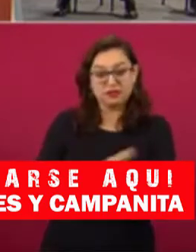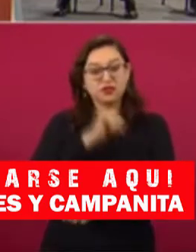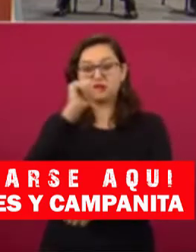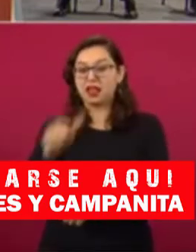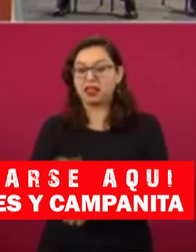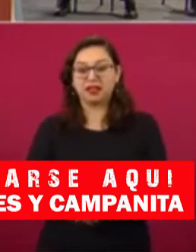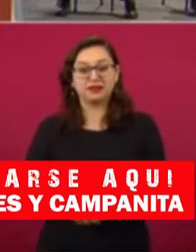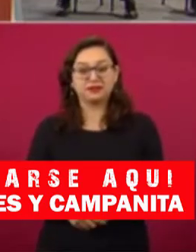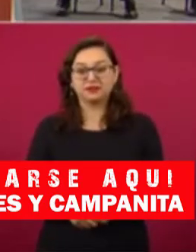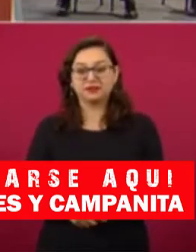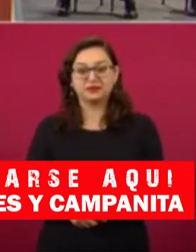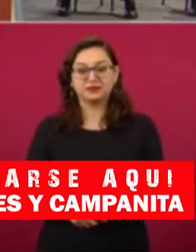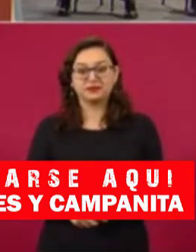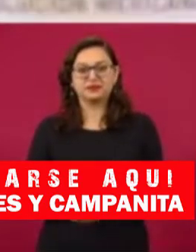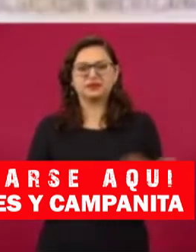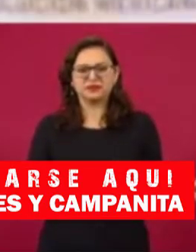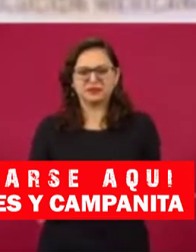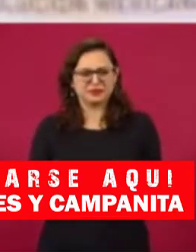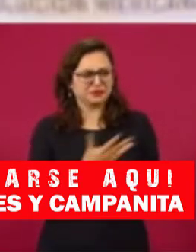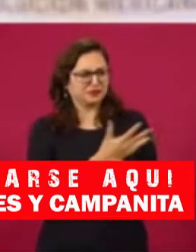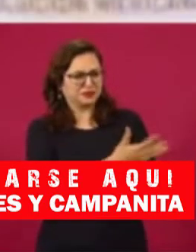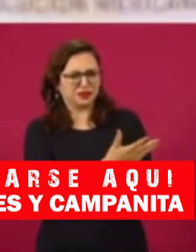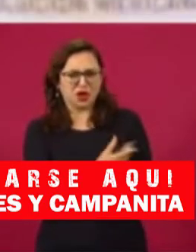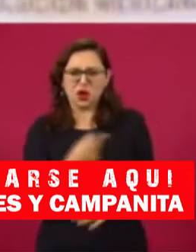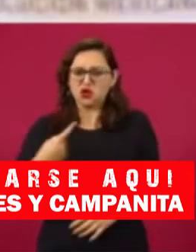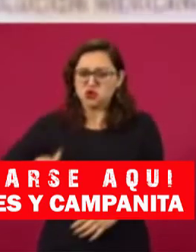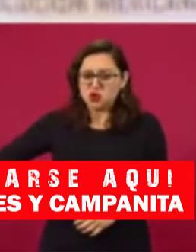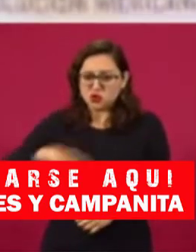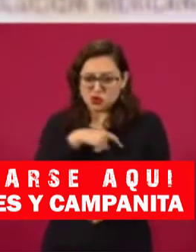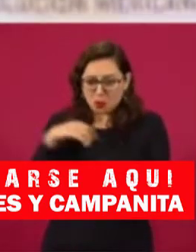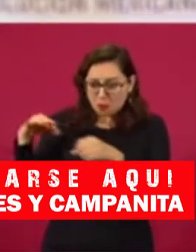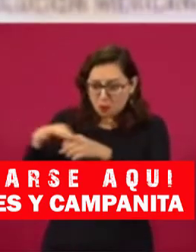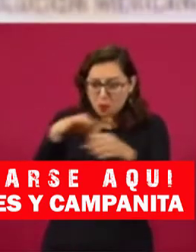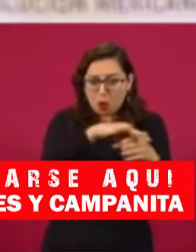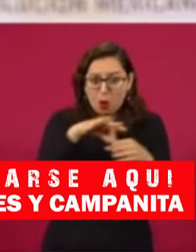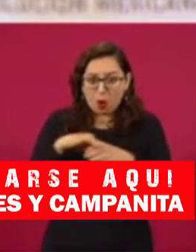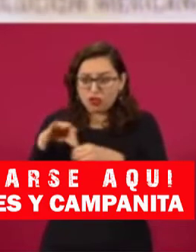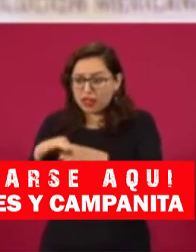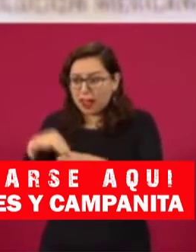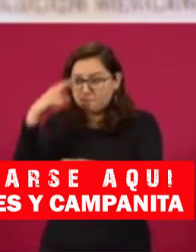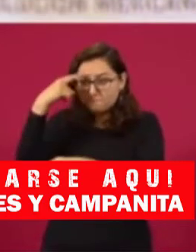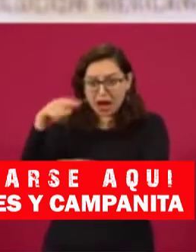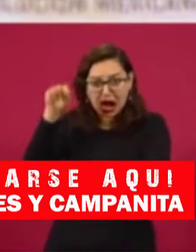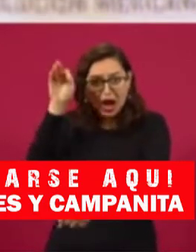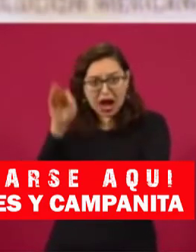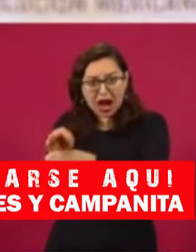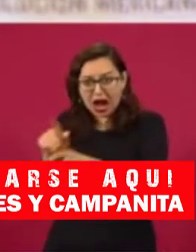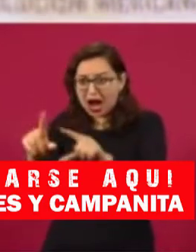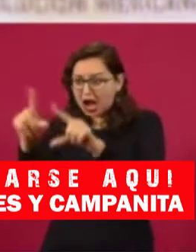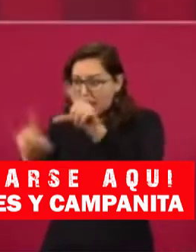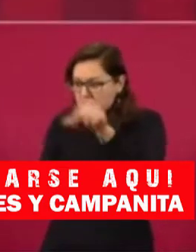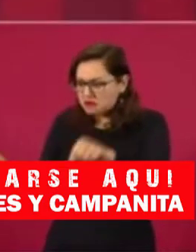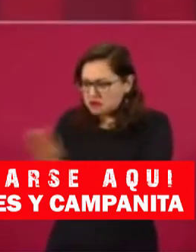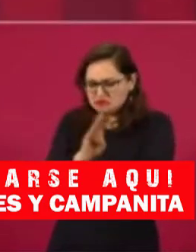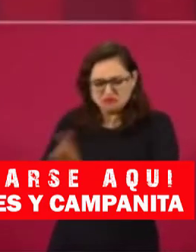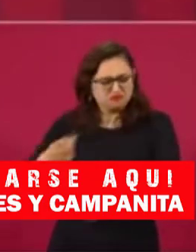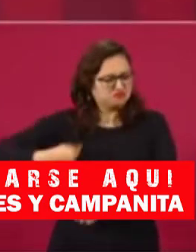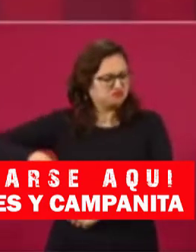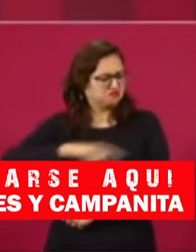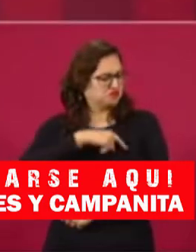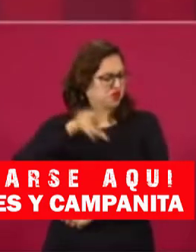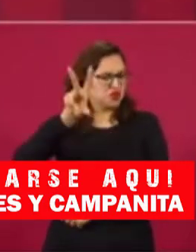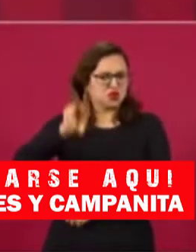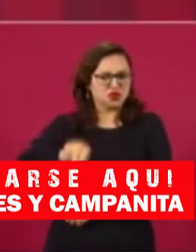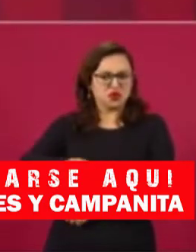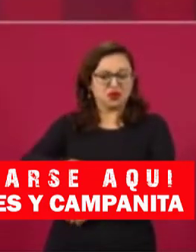está. Nosotros no apoyaremos ninguna reforma que beneficie a México. Se